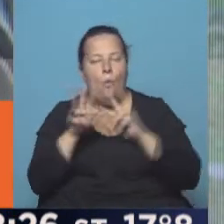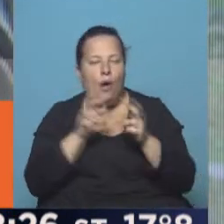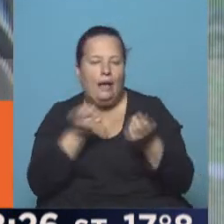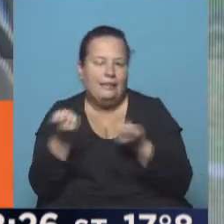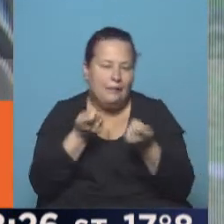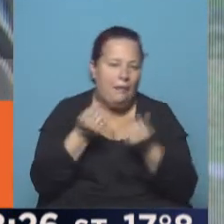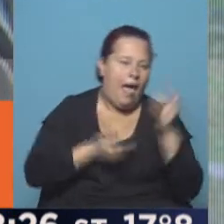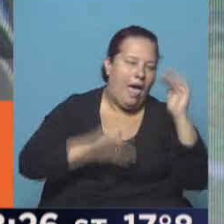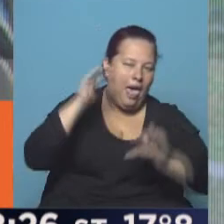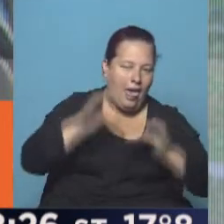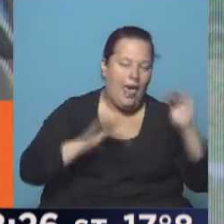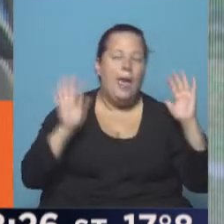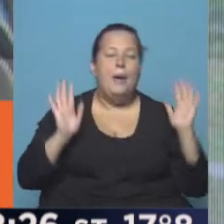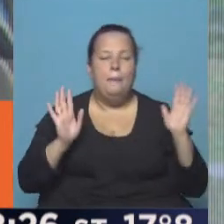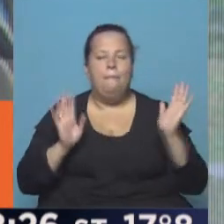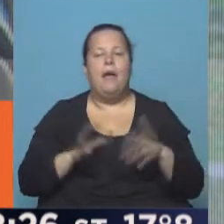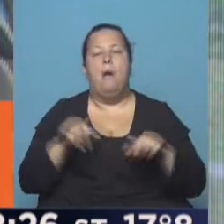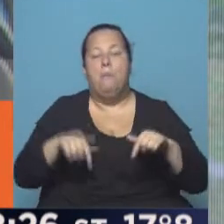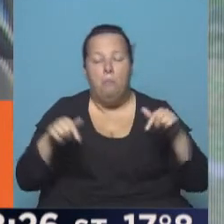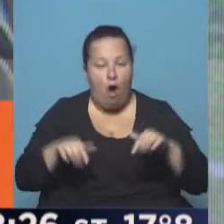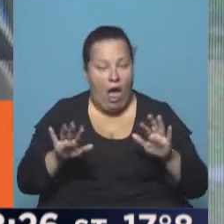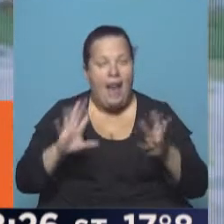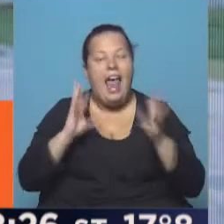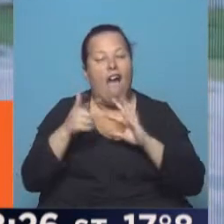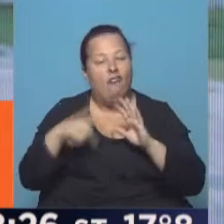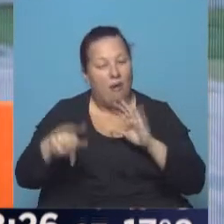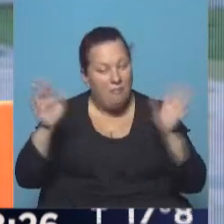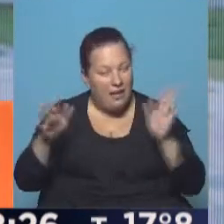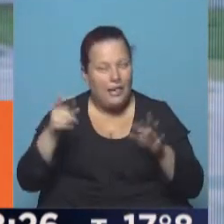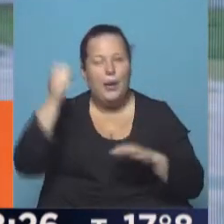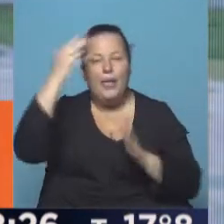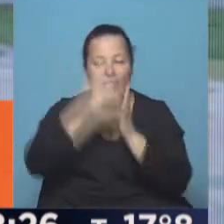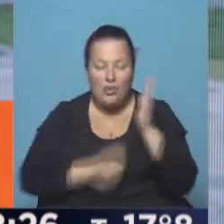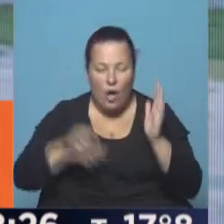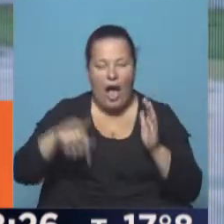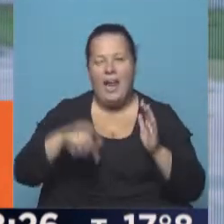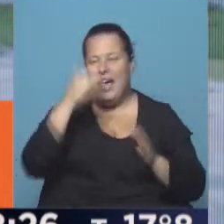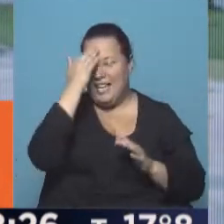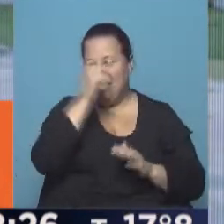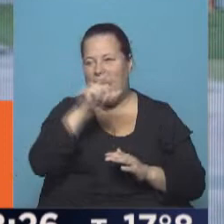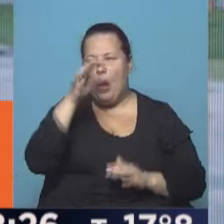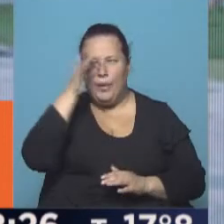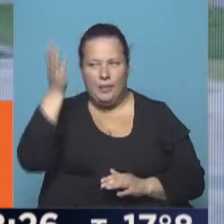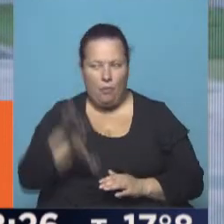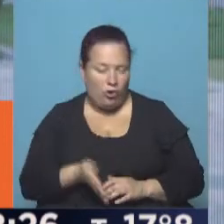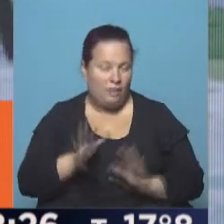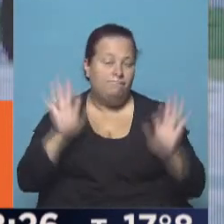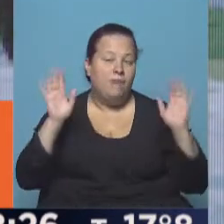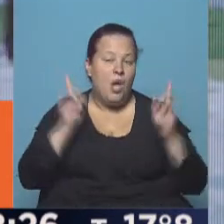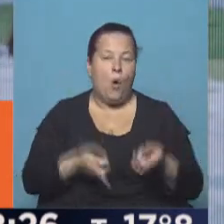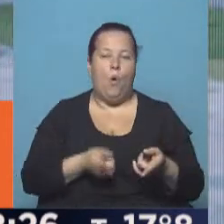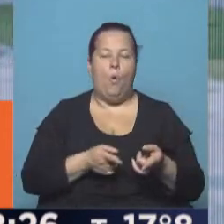ajustar los precios, pero por ahora, por cómo viene la temporada, las rebajas que se pueden obtener es de entre el 15 y el 20%, es lo que